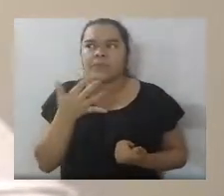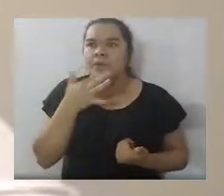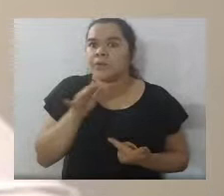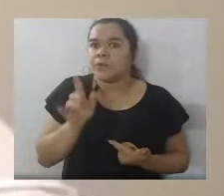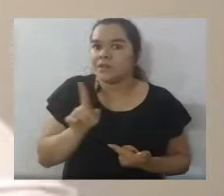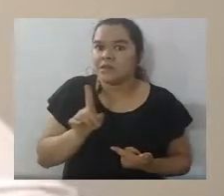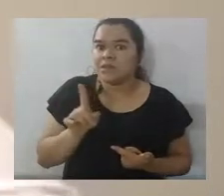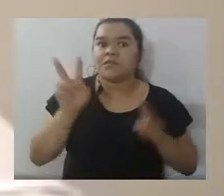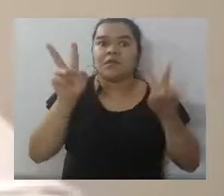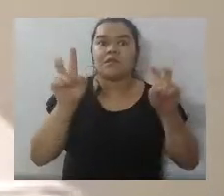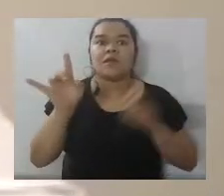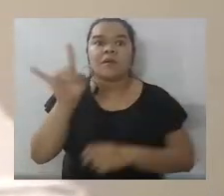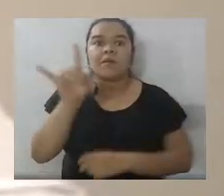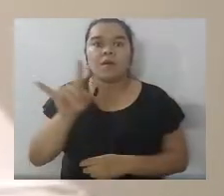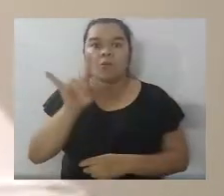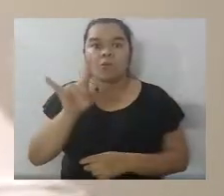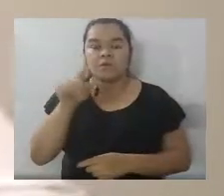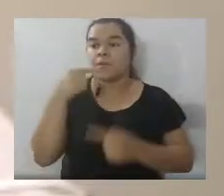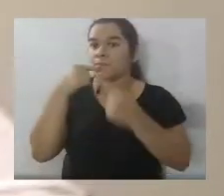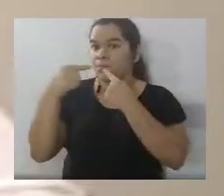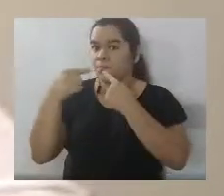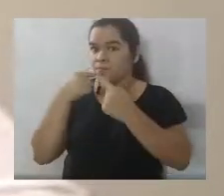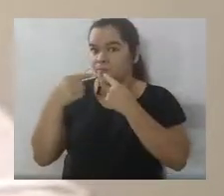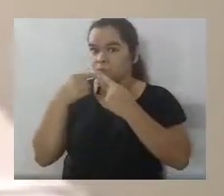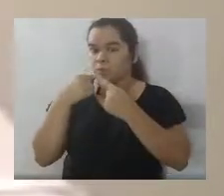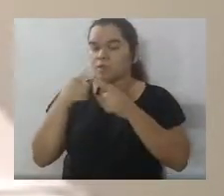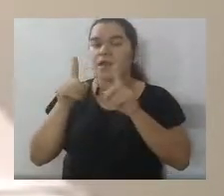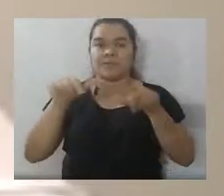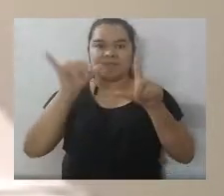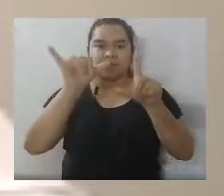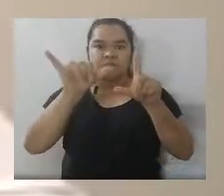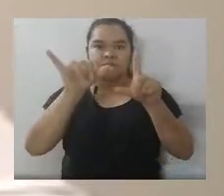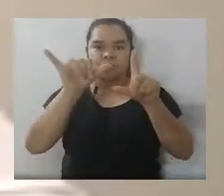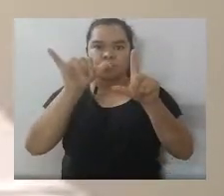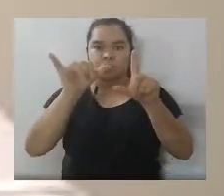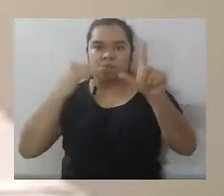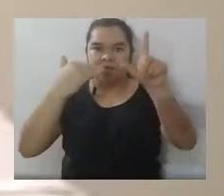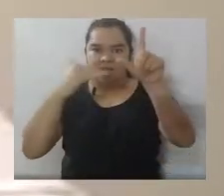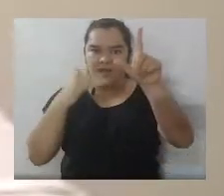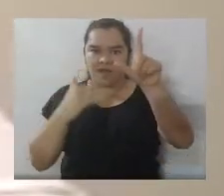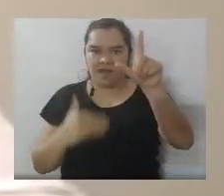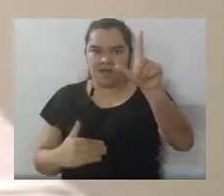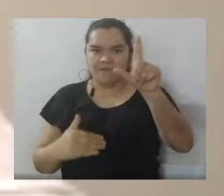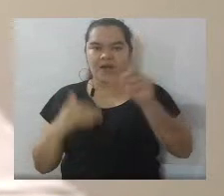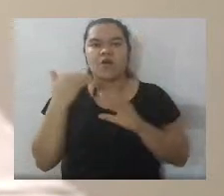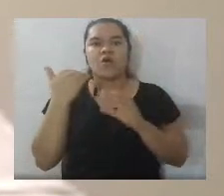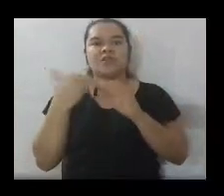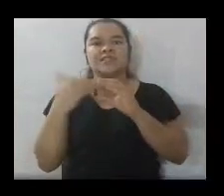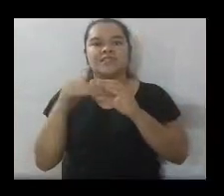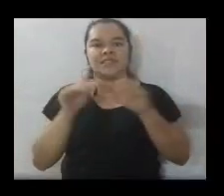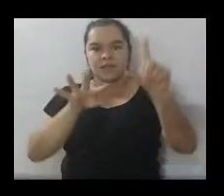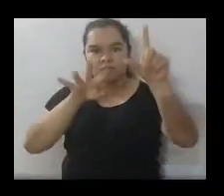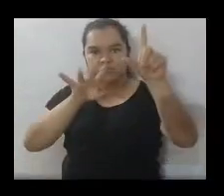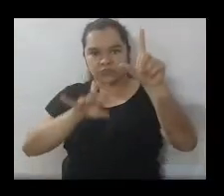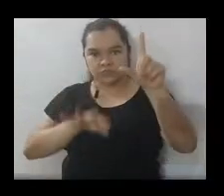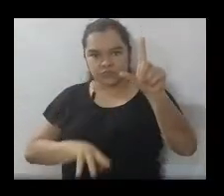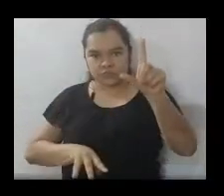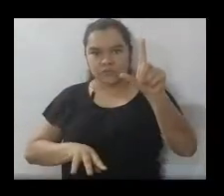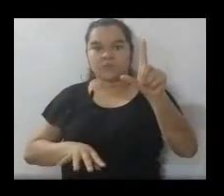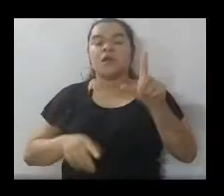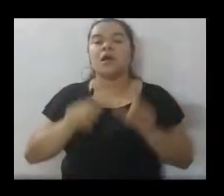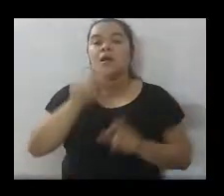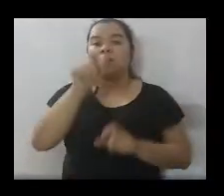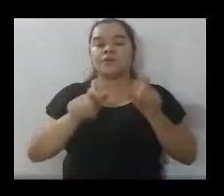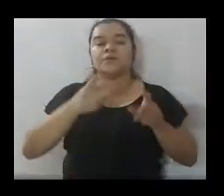la universidad. El canal de YouTube tiene disponible un chat donde pueden ir dejando sus preguntas y al finalizar las exposiciones